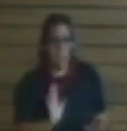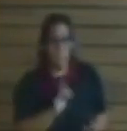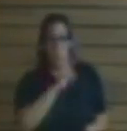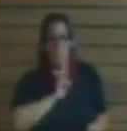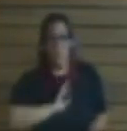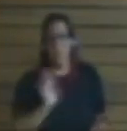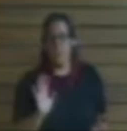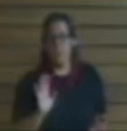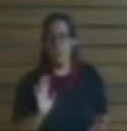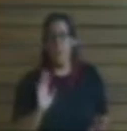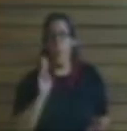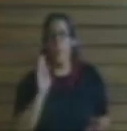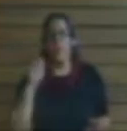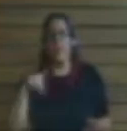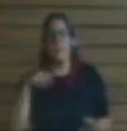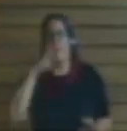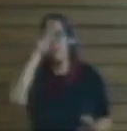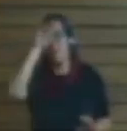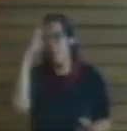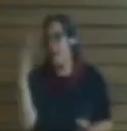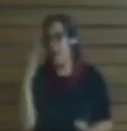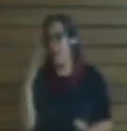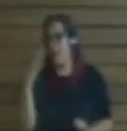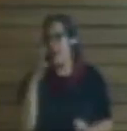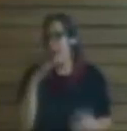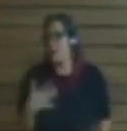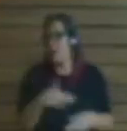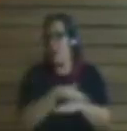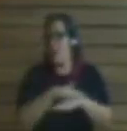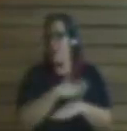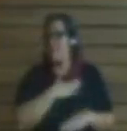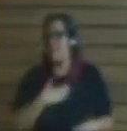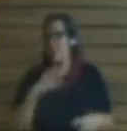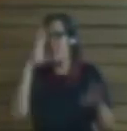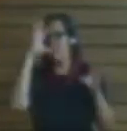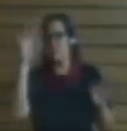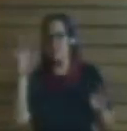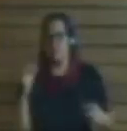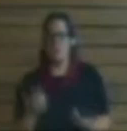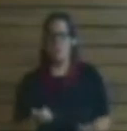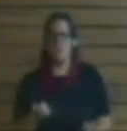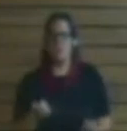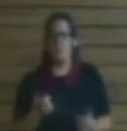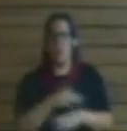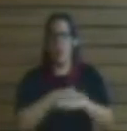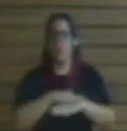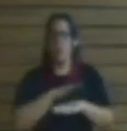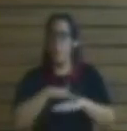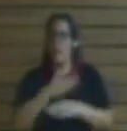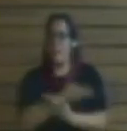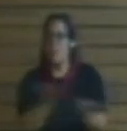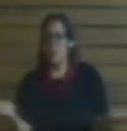A mí lo que me preocupa, y a UPN lo que le preocupa, es tener un gobierno sensato. Tener un gobierno que gobierne para